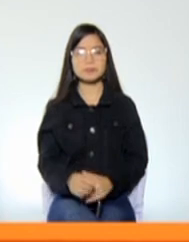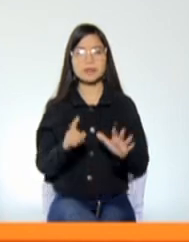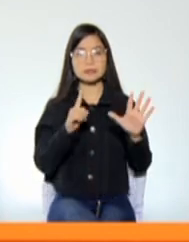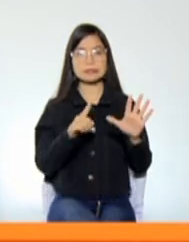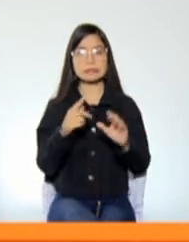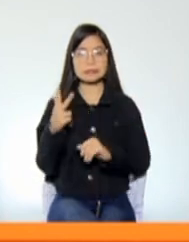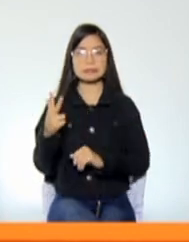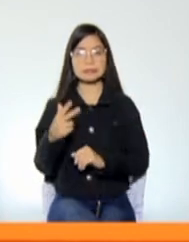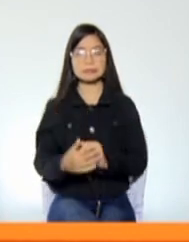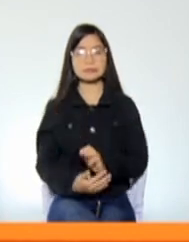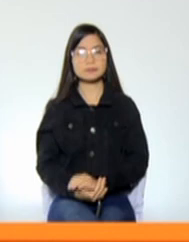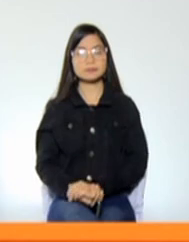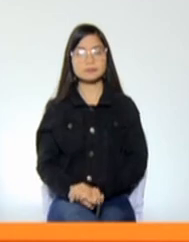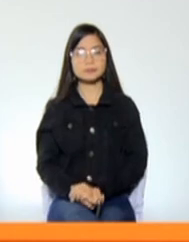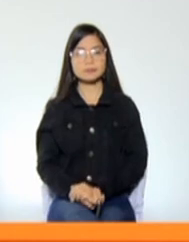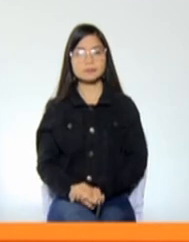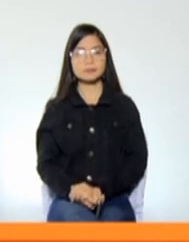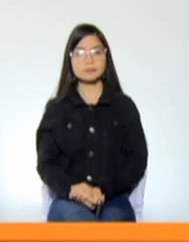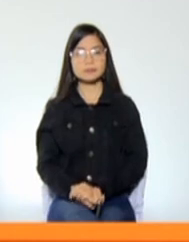63,